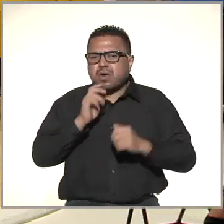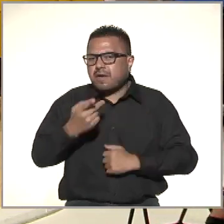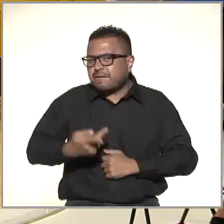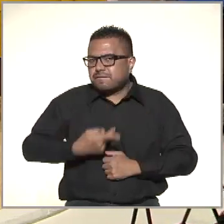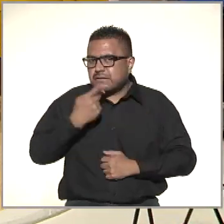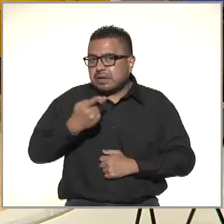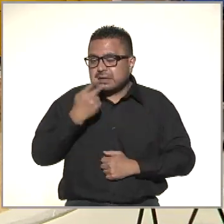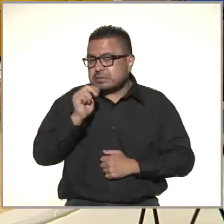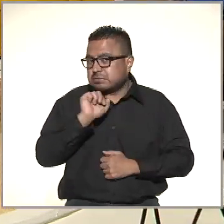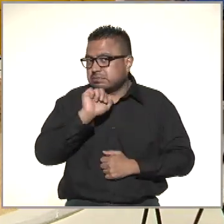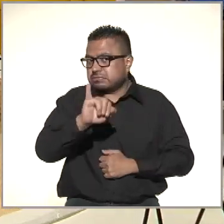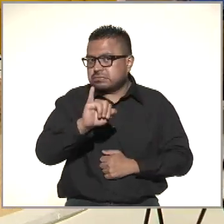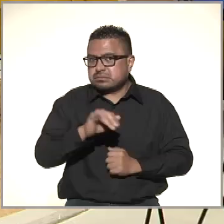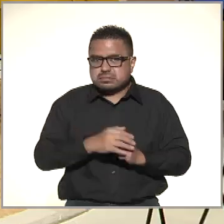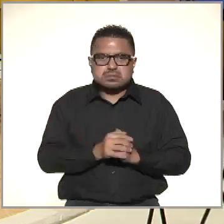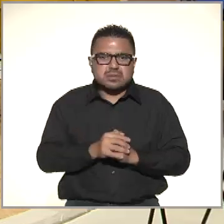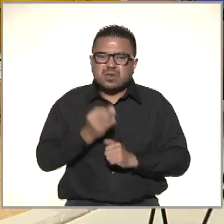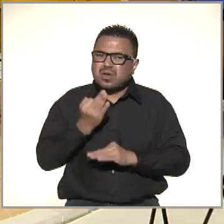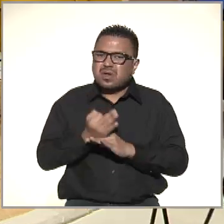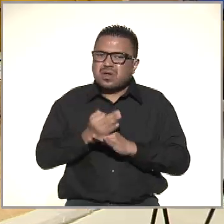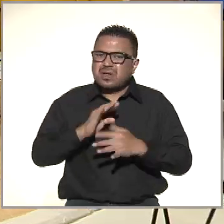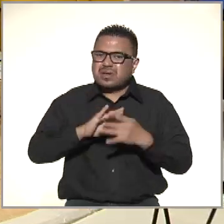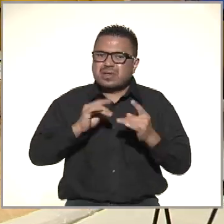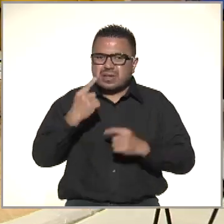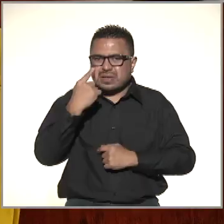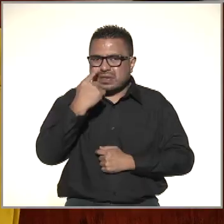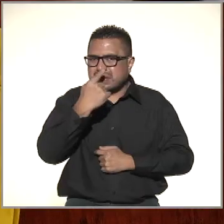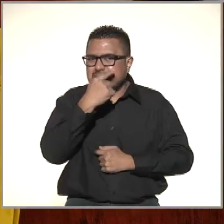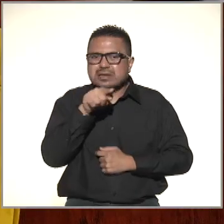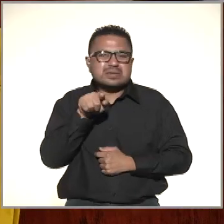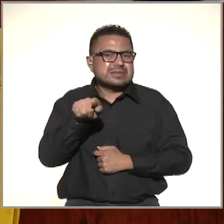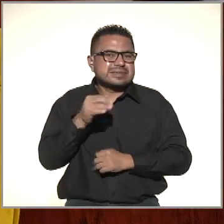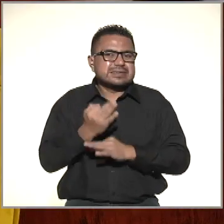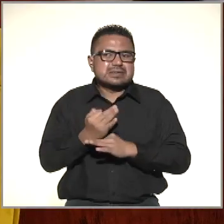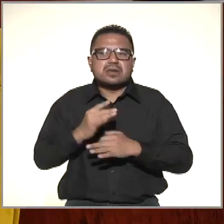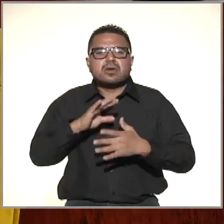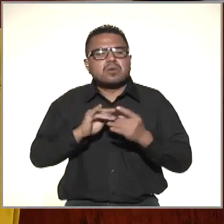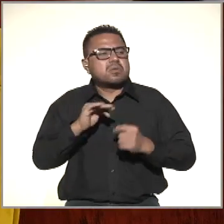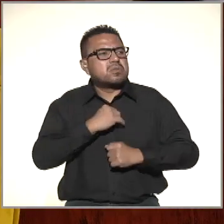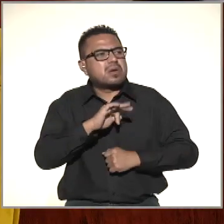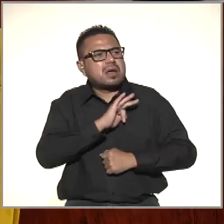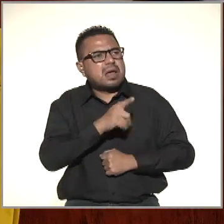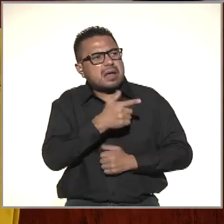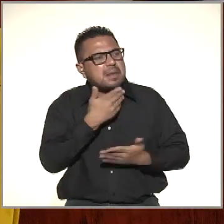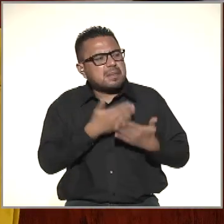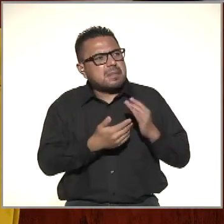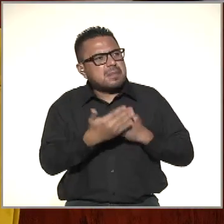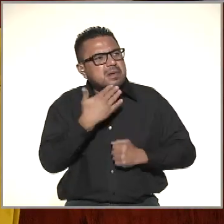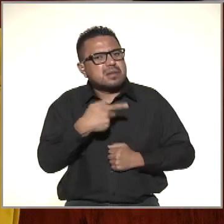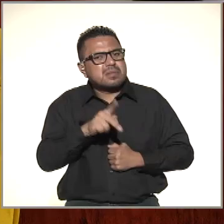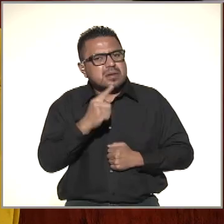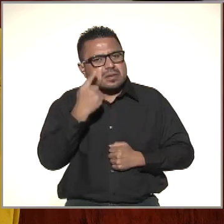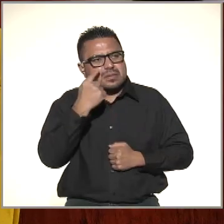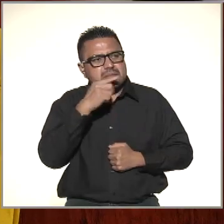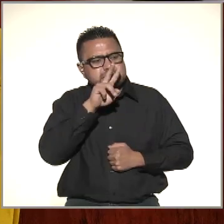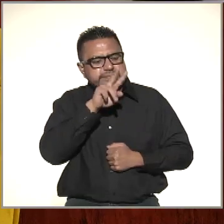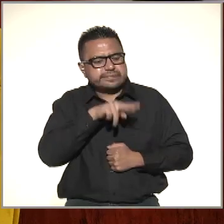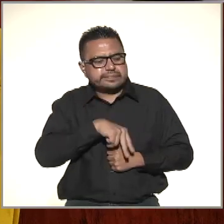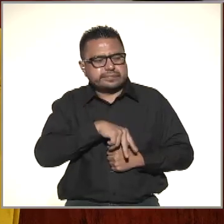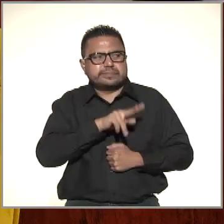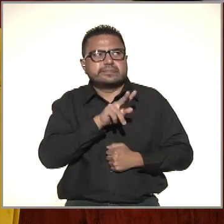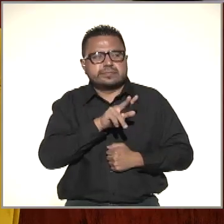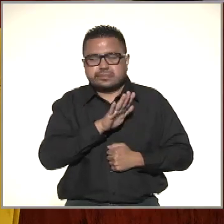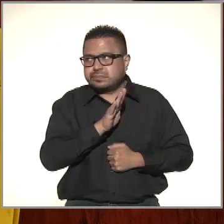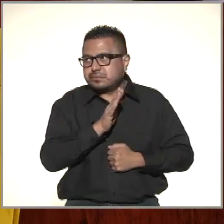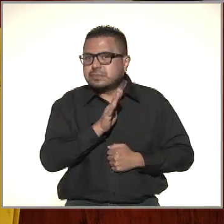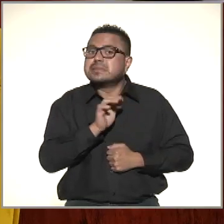por supuesto que sí. Esto que decías de las miradas, ¿no? O sea, yo puedo estarte diciendo, me caes perfecto y con la mirada te estoy barriendo.